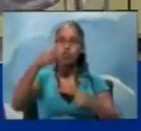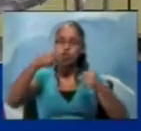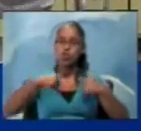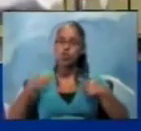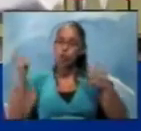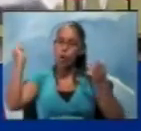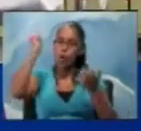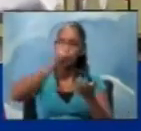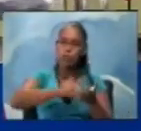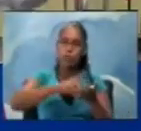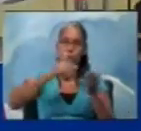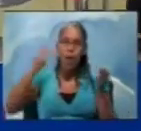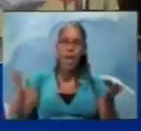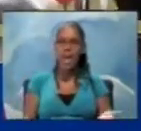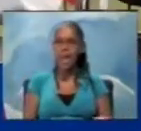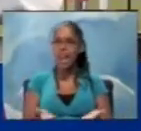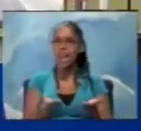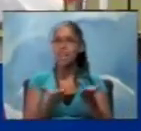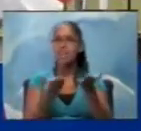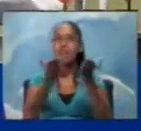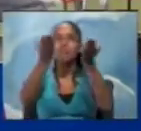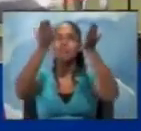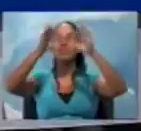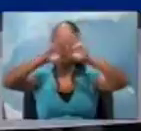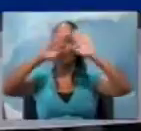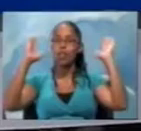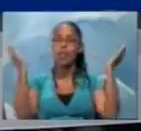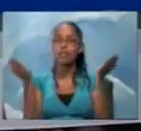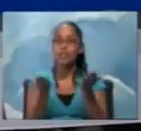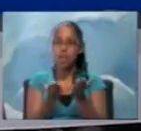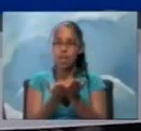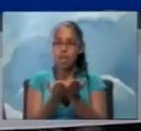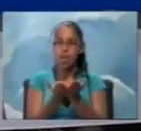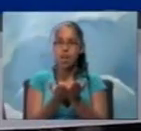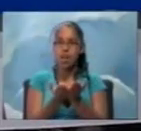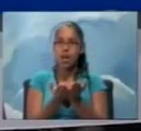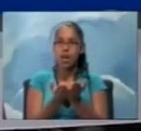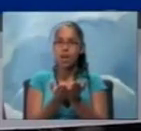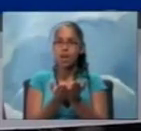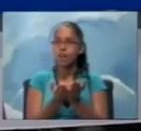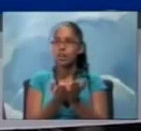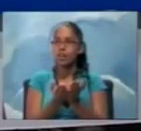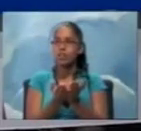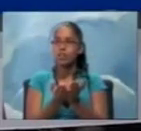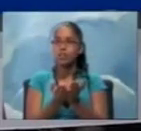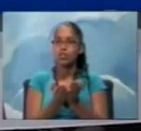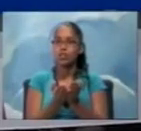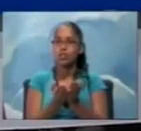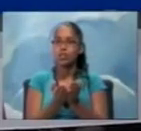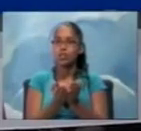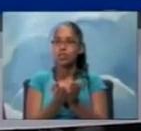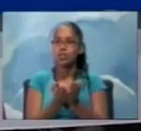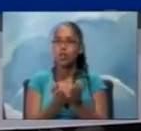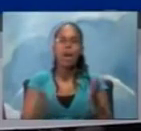fuere levantado de la tierra. Si yo fuere levantado de la tierra. Guácata.